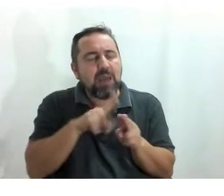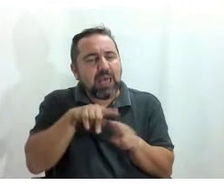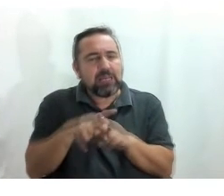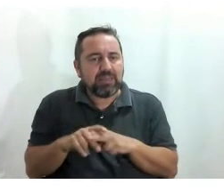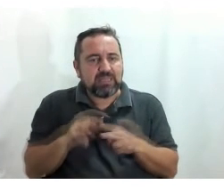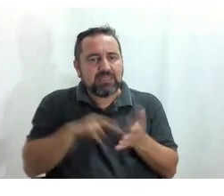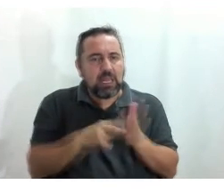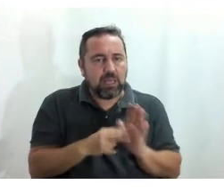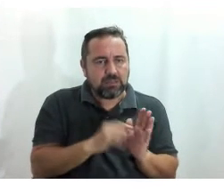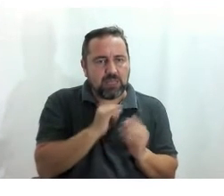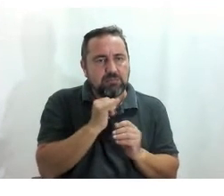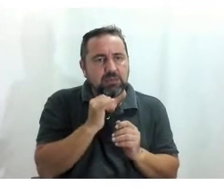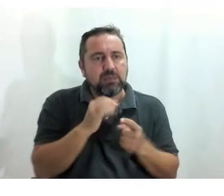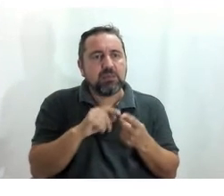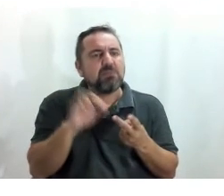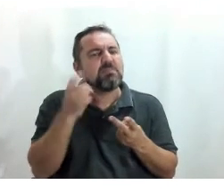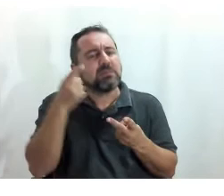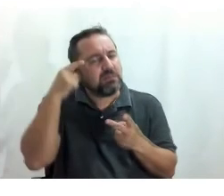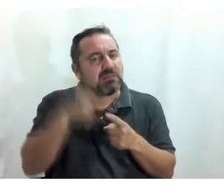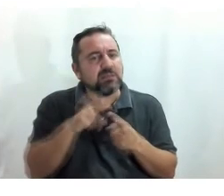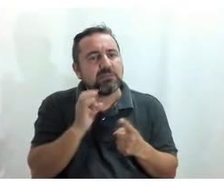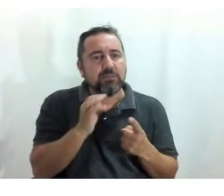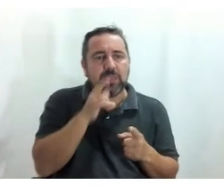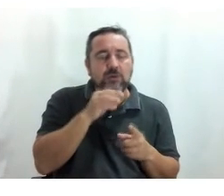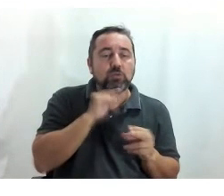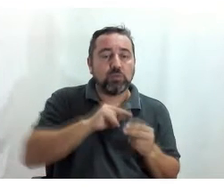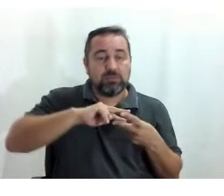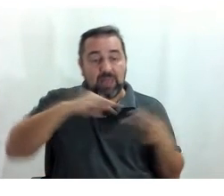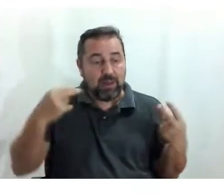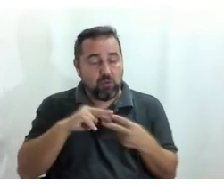herramientas técnicas, sobre todo en cuanto a la edición de su genoma.